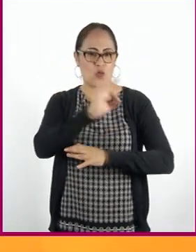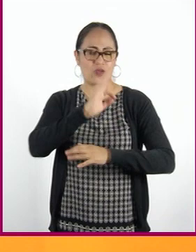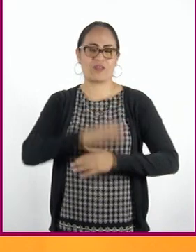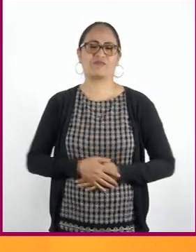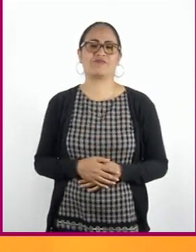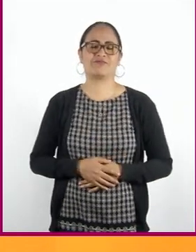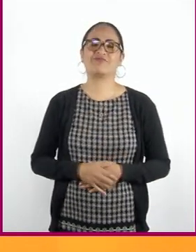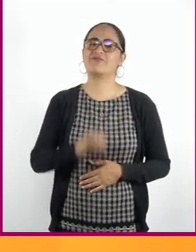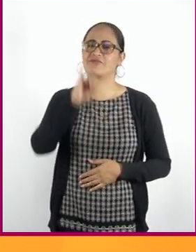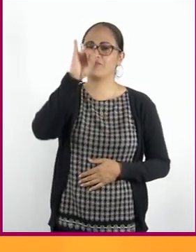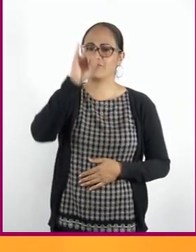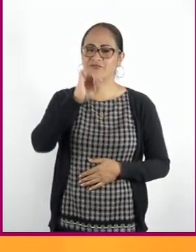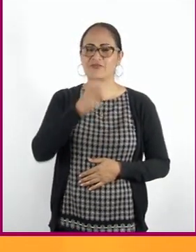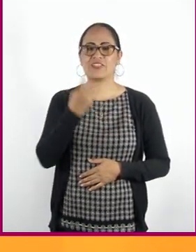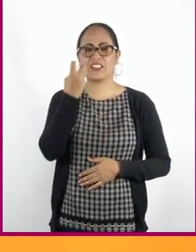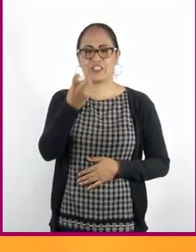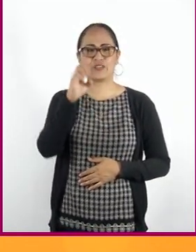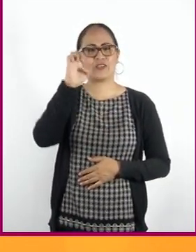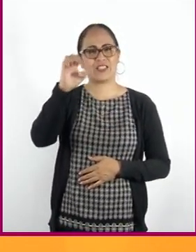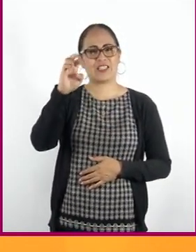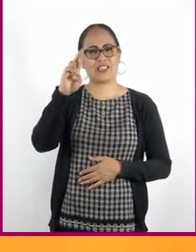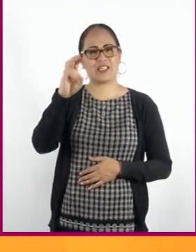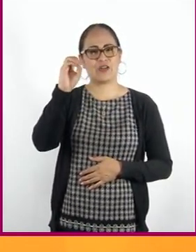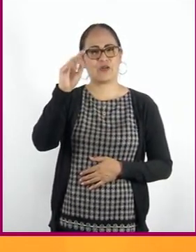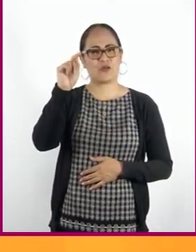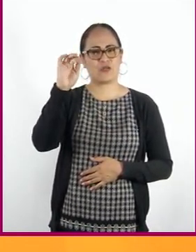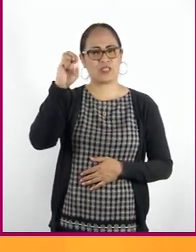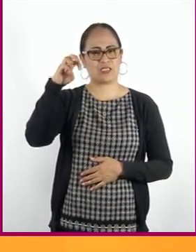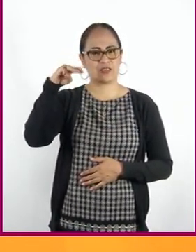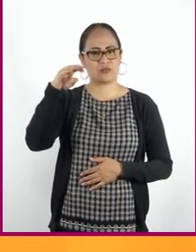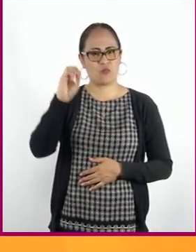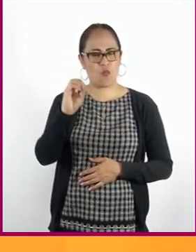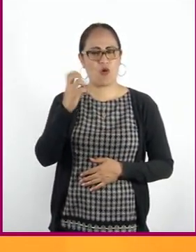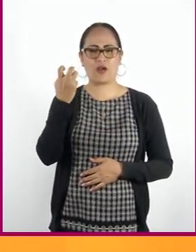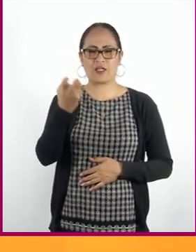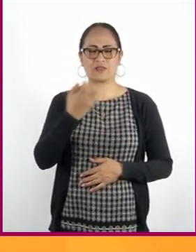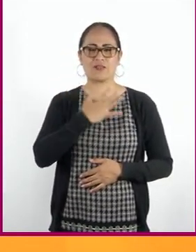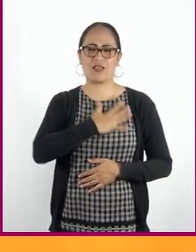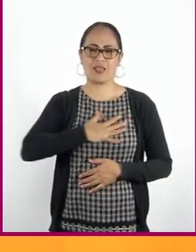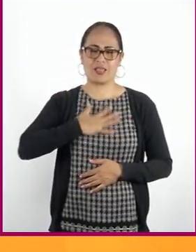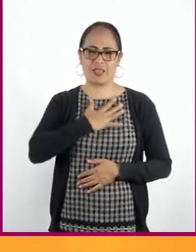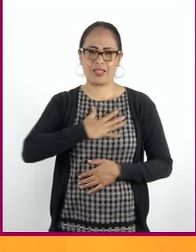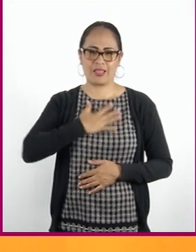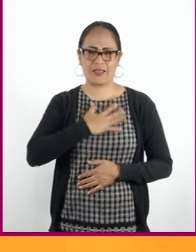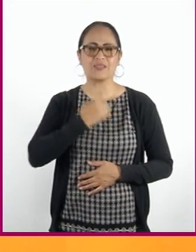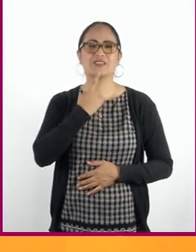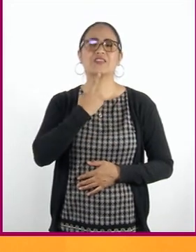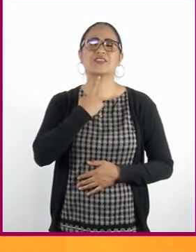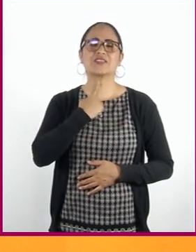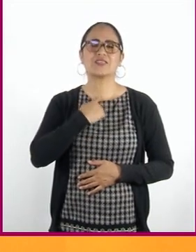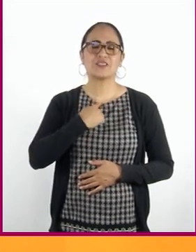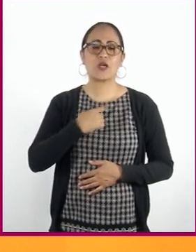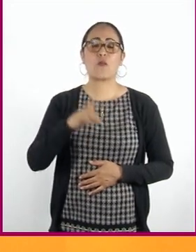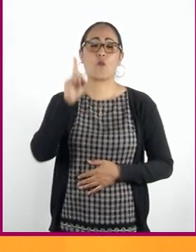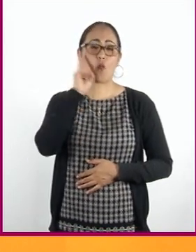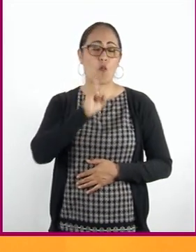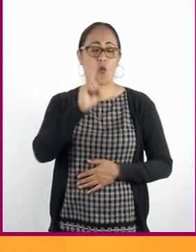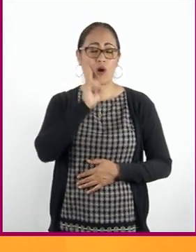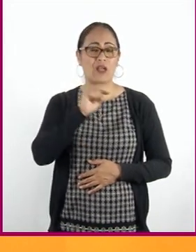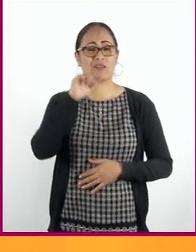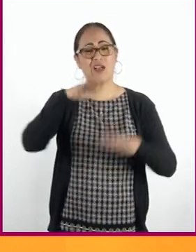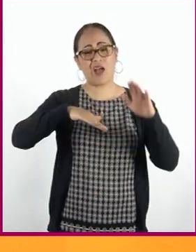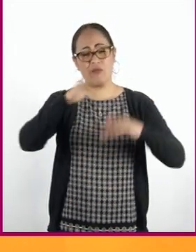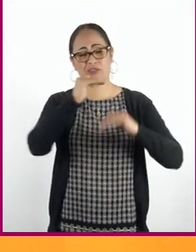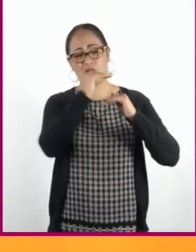al hablar sobre el erotismo, viene a mi mente que este es uno de los aspectos donde las mujeres se ven muy limitadas